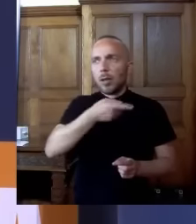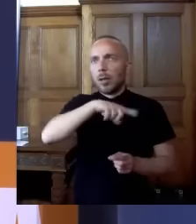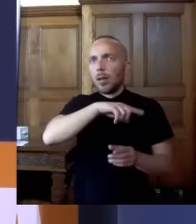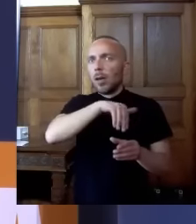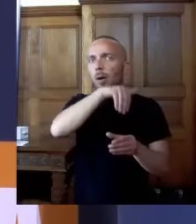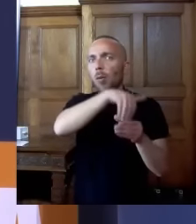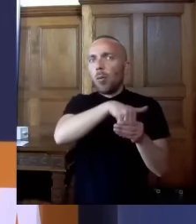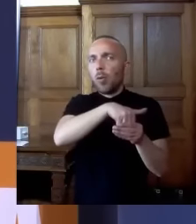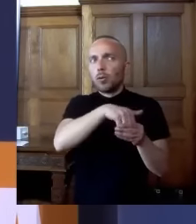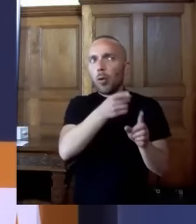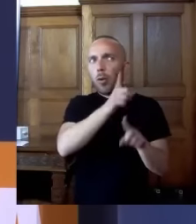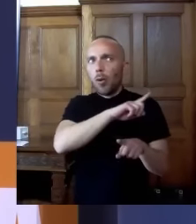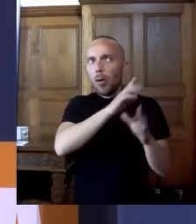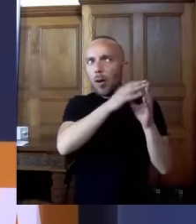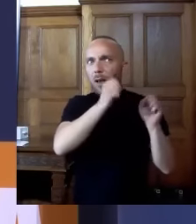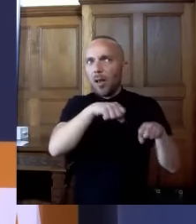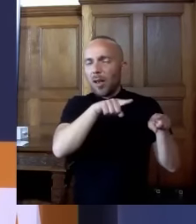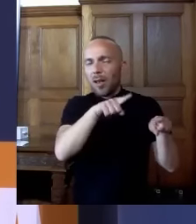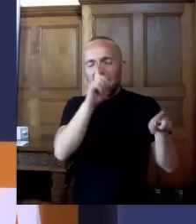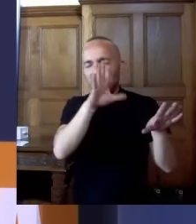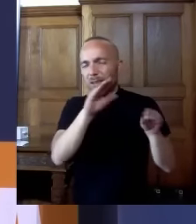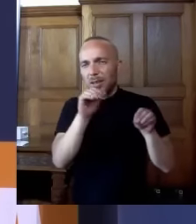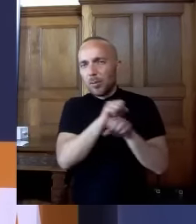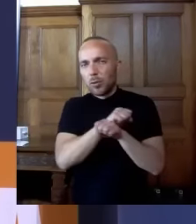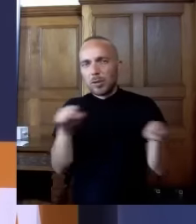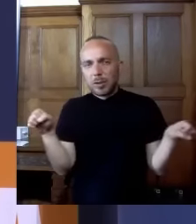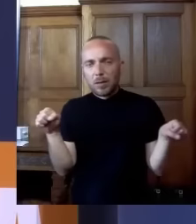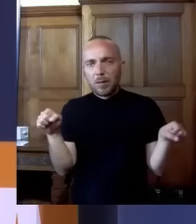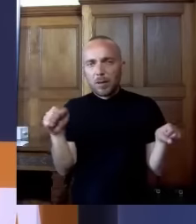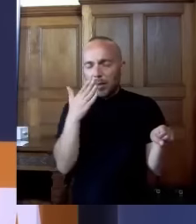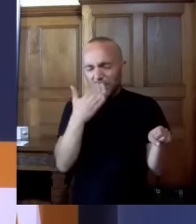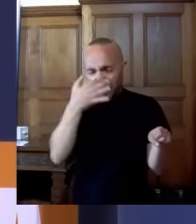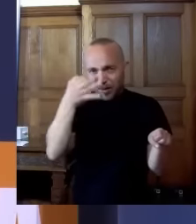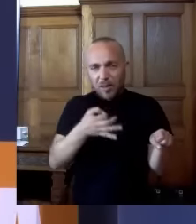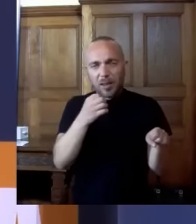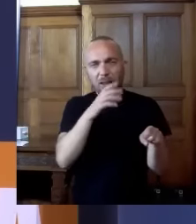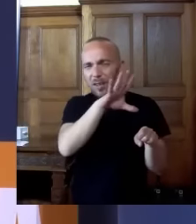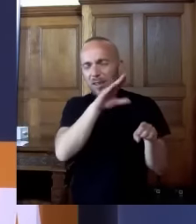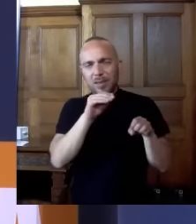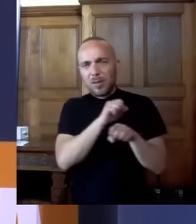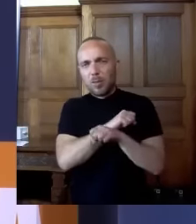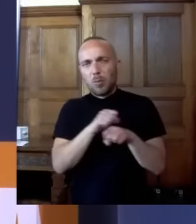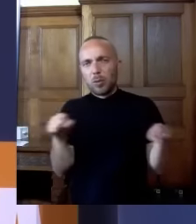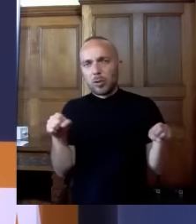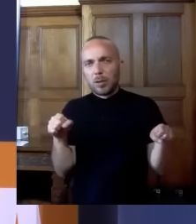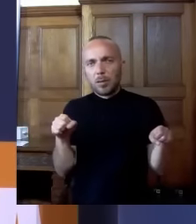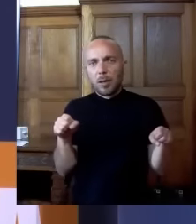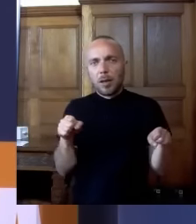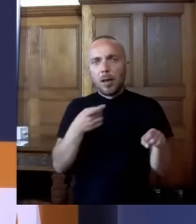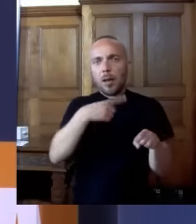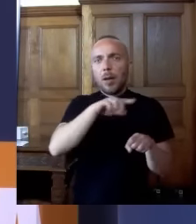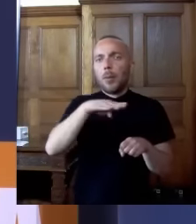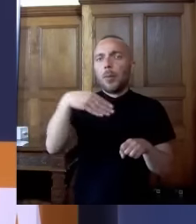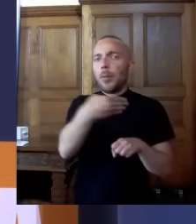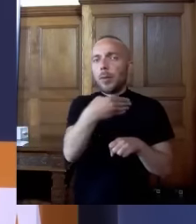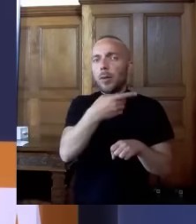ematen uler duten uler delako benetan uler da ent zuten arig garena eh